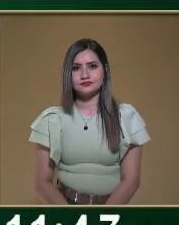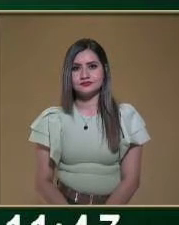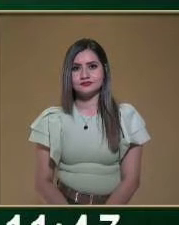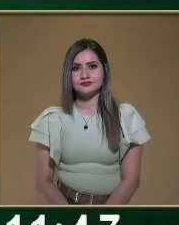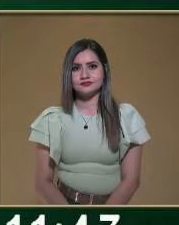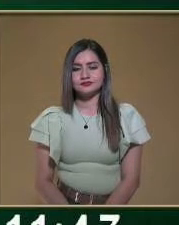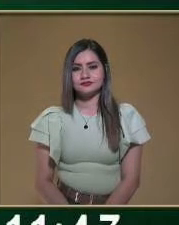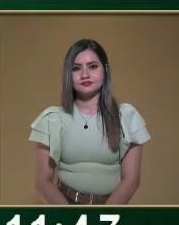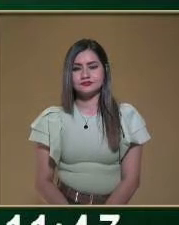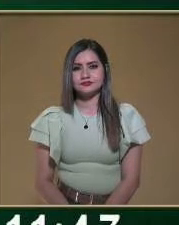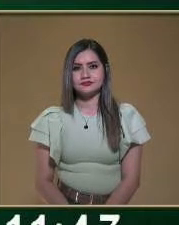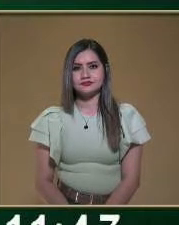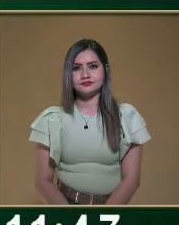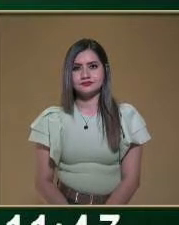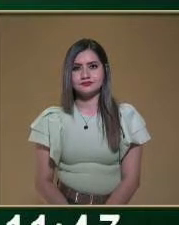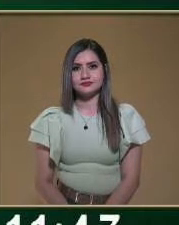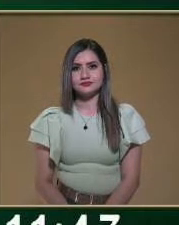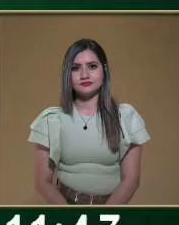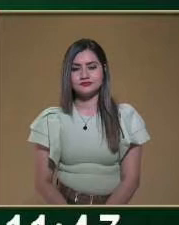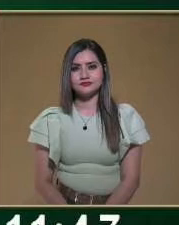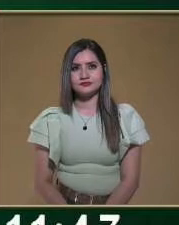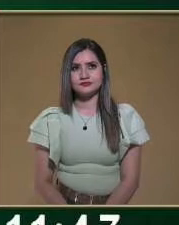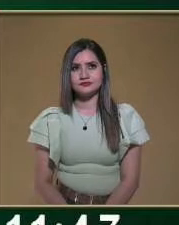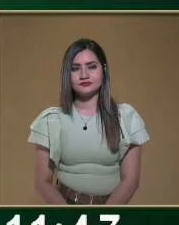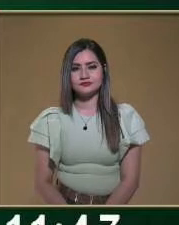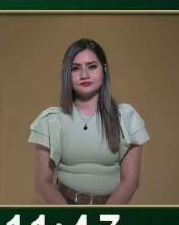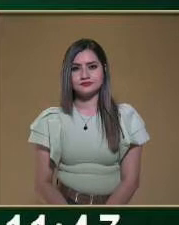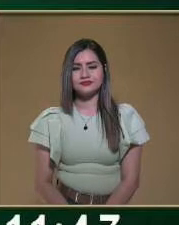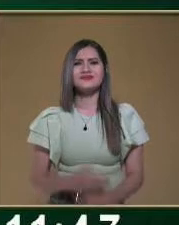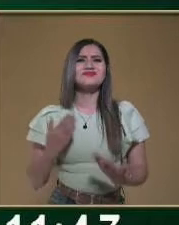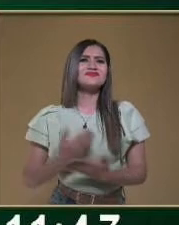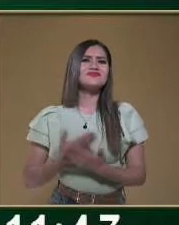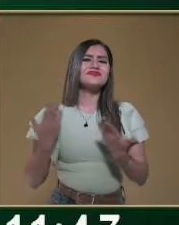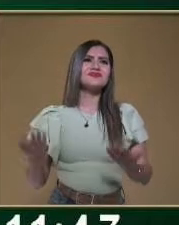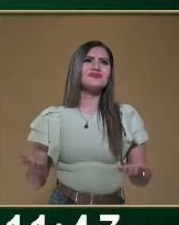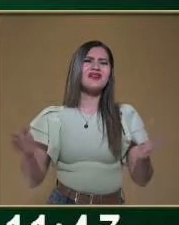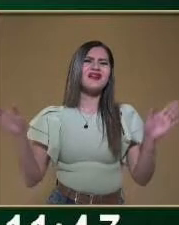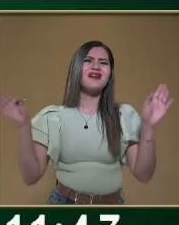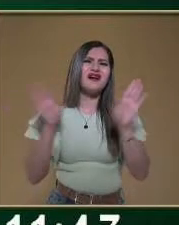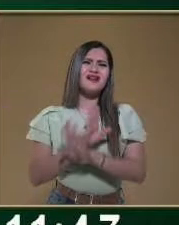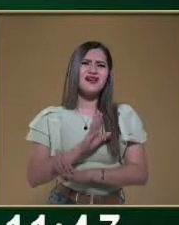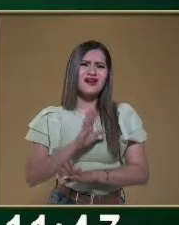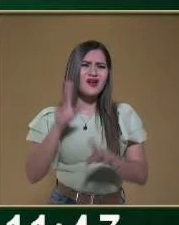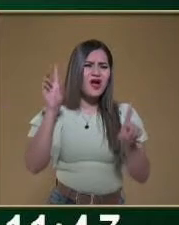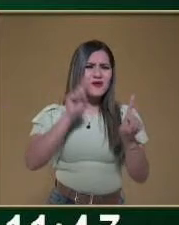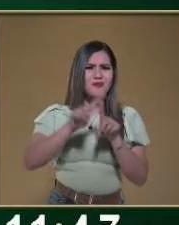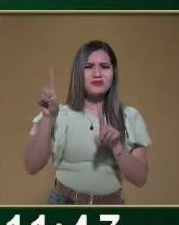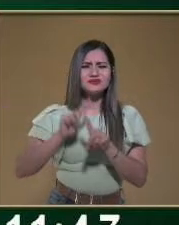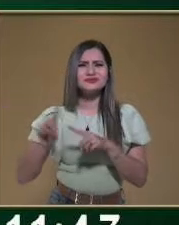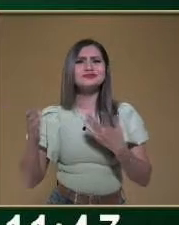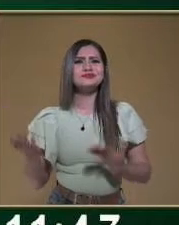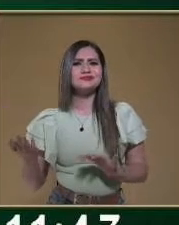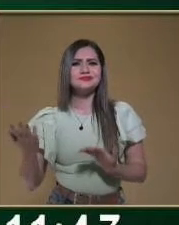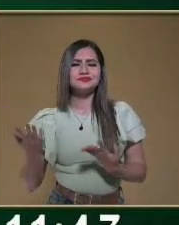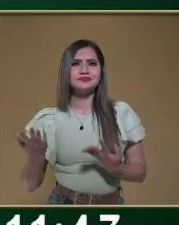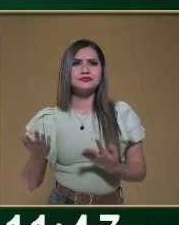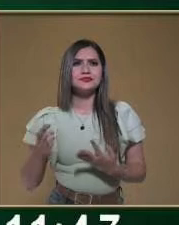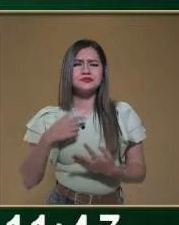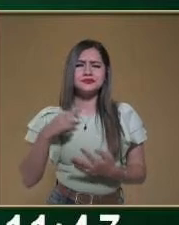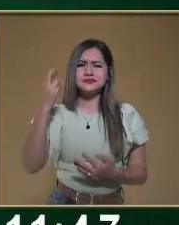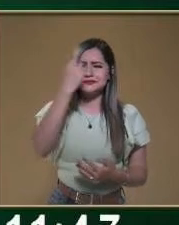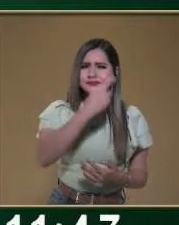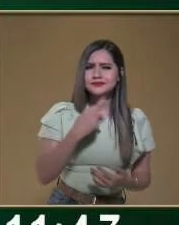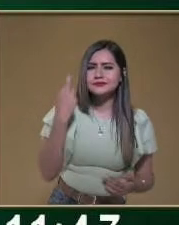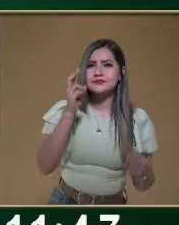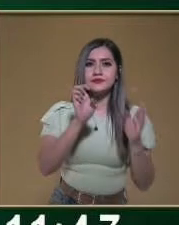una fila. ¿Qué es lo que cambia en estos números? Bueno, yo observo esos números, maestra Ana, y yo puedo